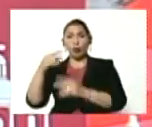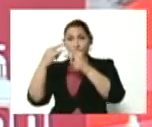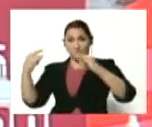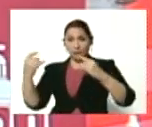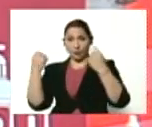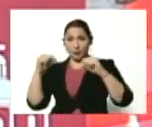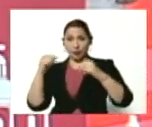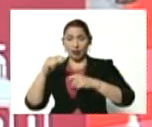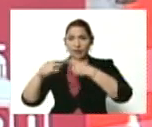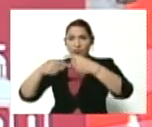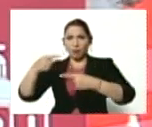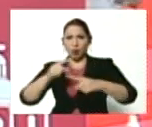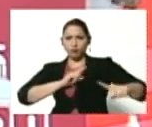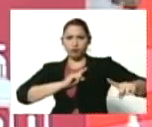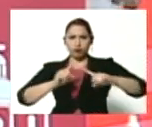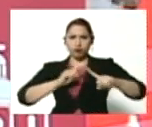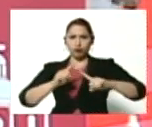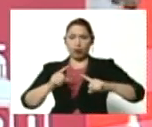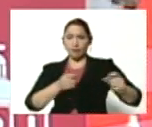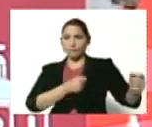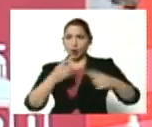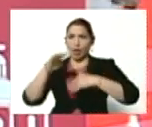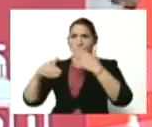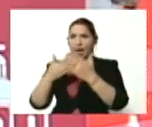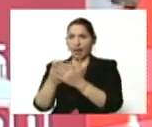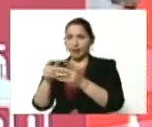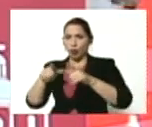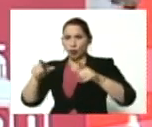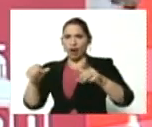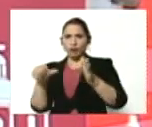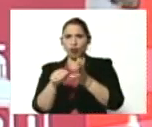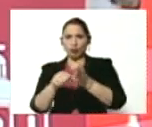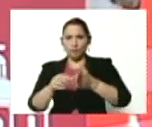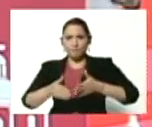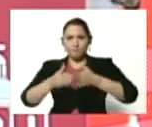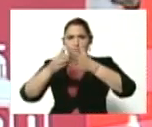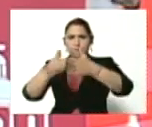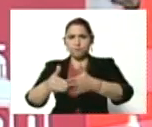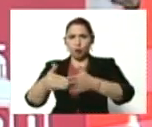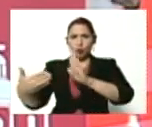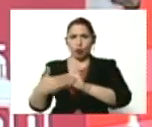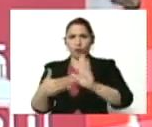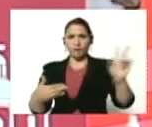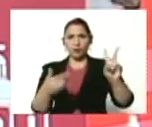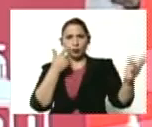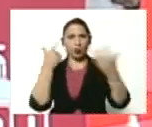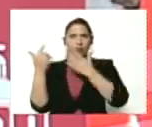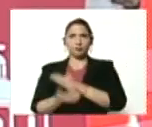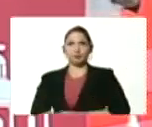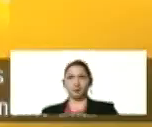para luego dirigirse hacia las zonas de donde partirían las lanchas contra Venezuela. Adelante.